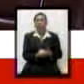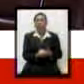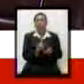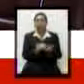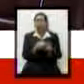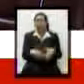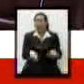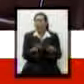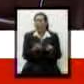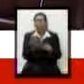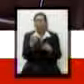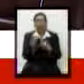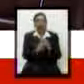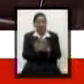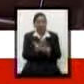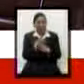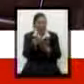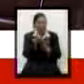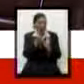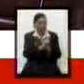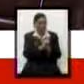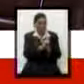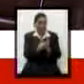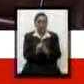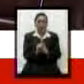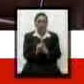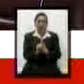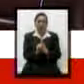lo importante que ha sido para Arequipa, por ejemplo,